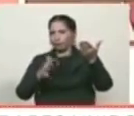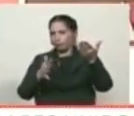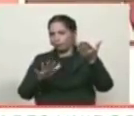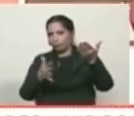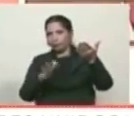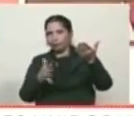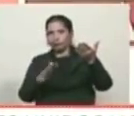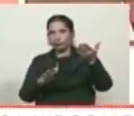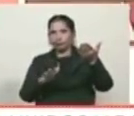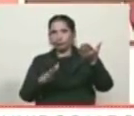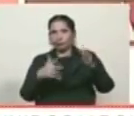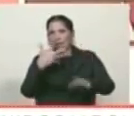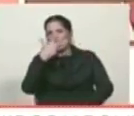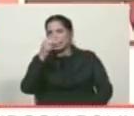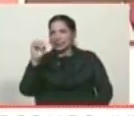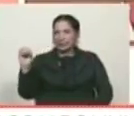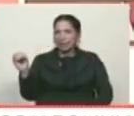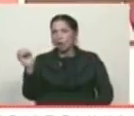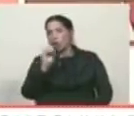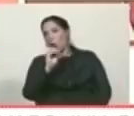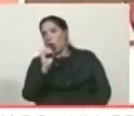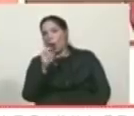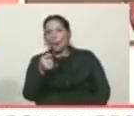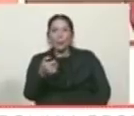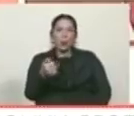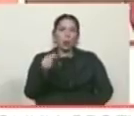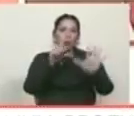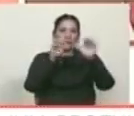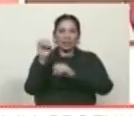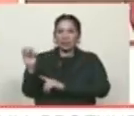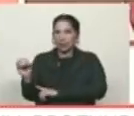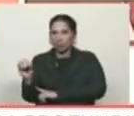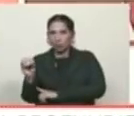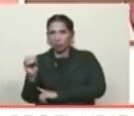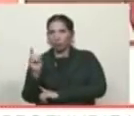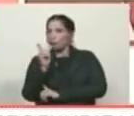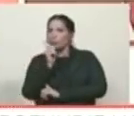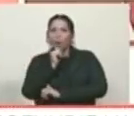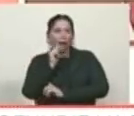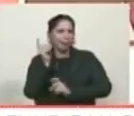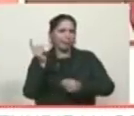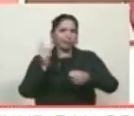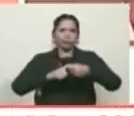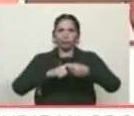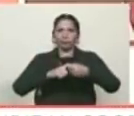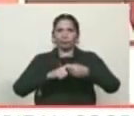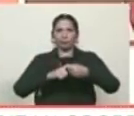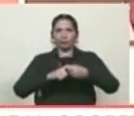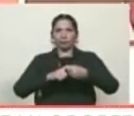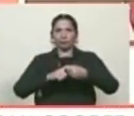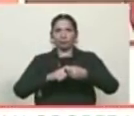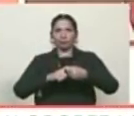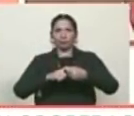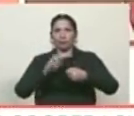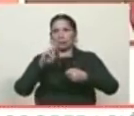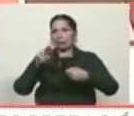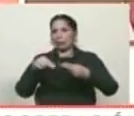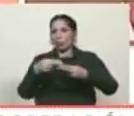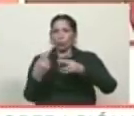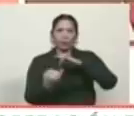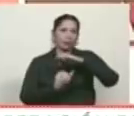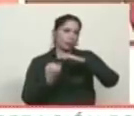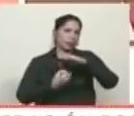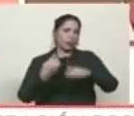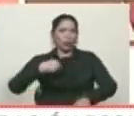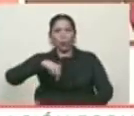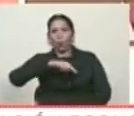300 de esos, un poco más de 600, no pertenecen a ninguna de las instituciones de nuestra Fuerza Armada